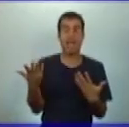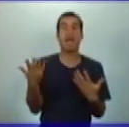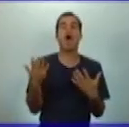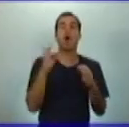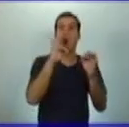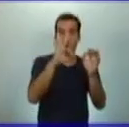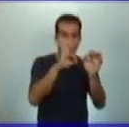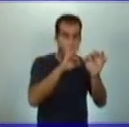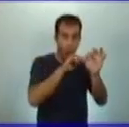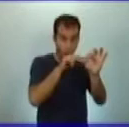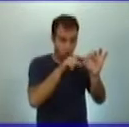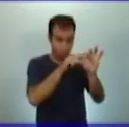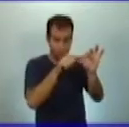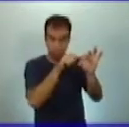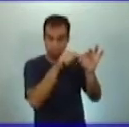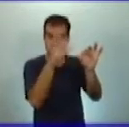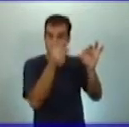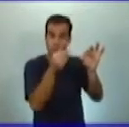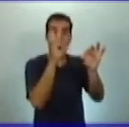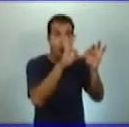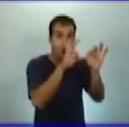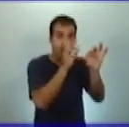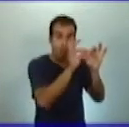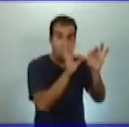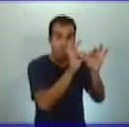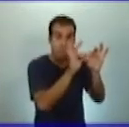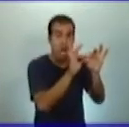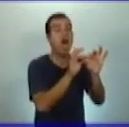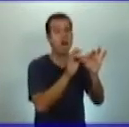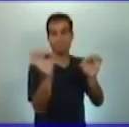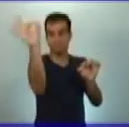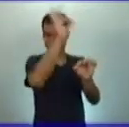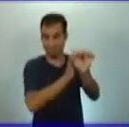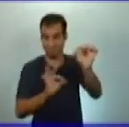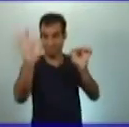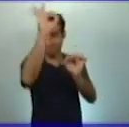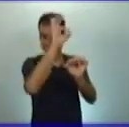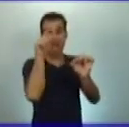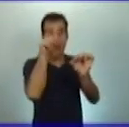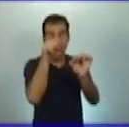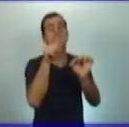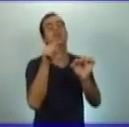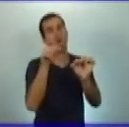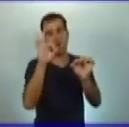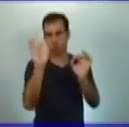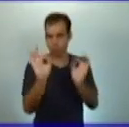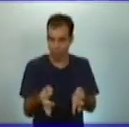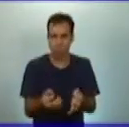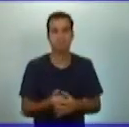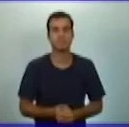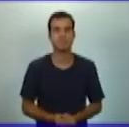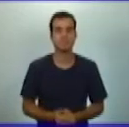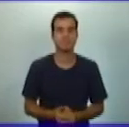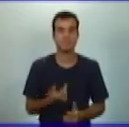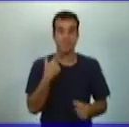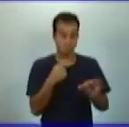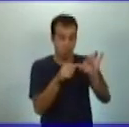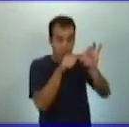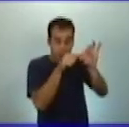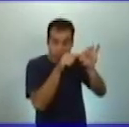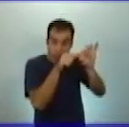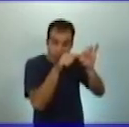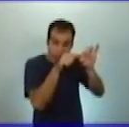8 electrones. 2 en un primer nivel de energía, el segundo nivel, aunque admite como máximo 8